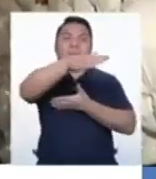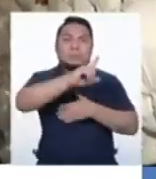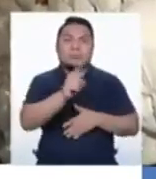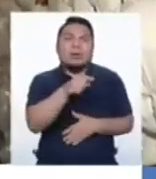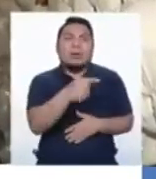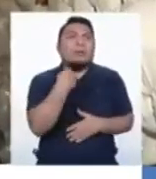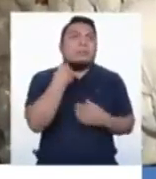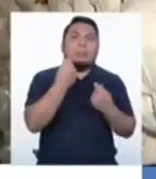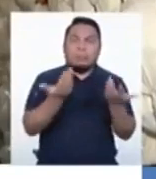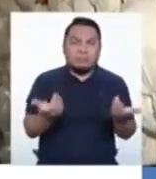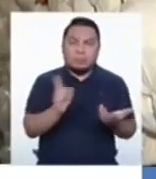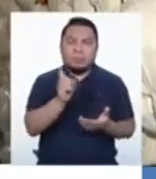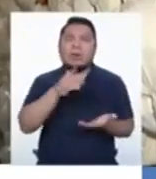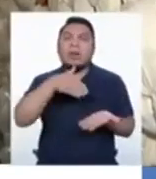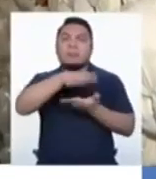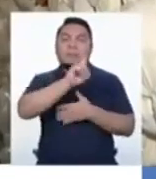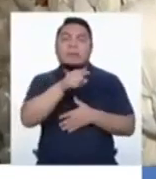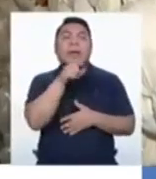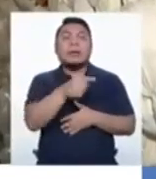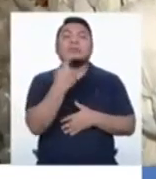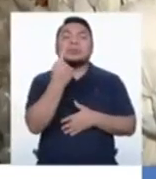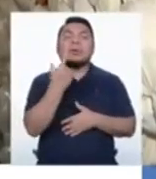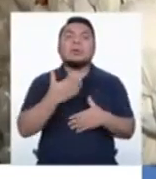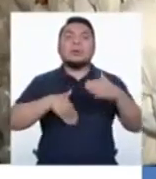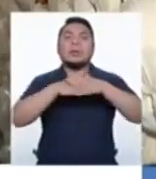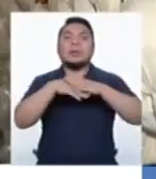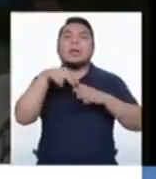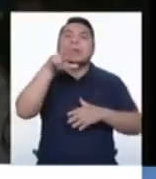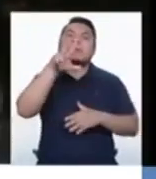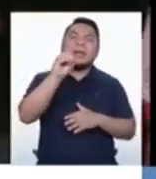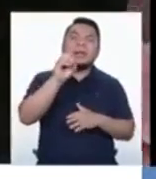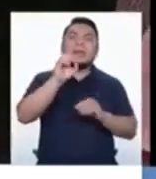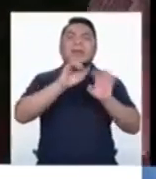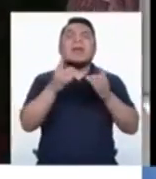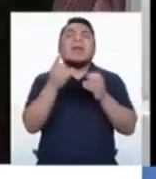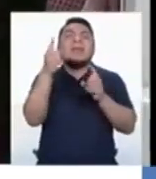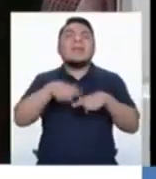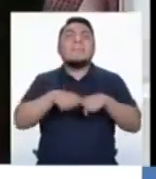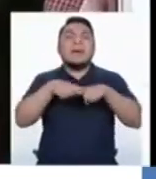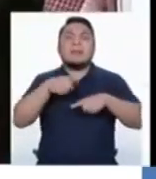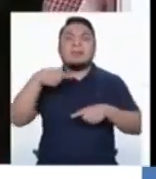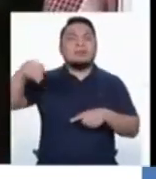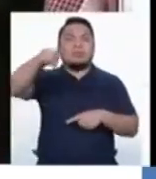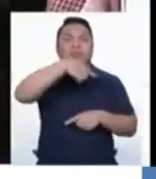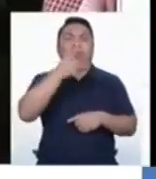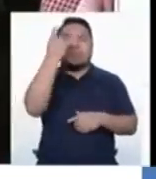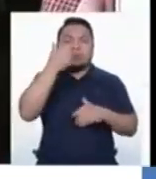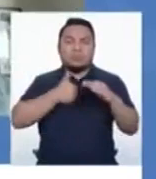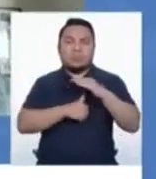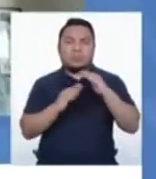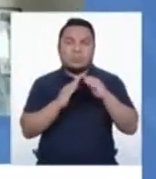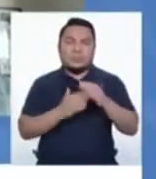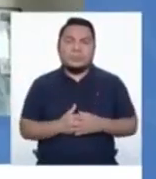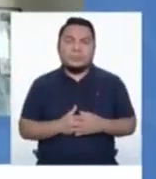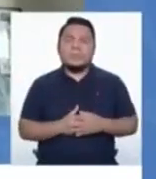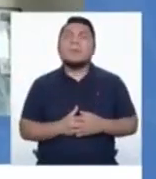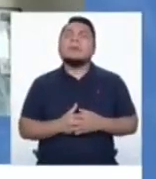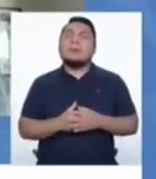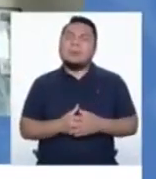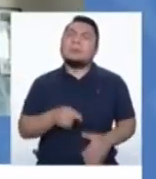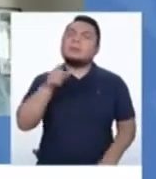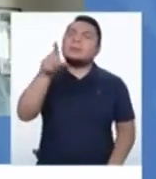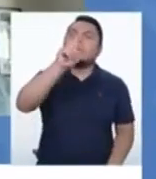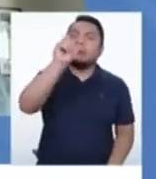económica. Y esto podría durar hasta 30 días más de la declaración del estado de emergencia. Esa justificación, doctor, se da en tanto